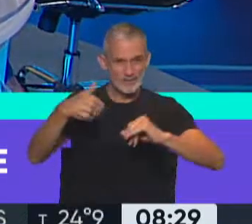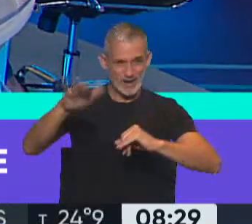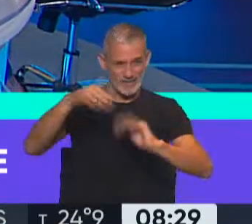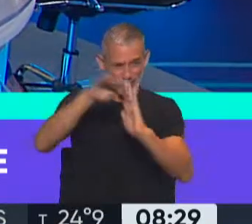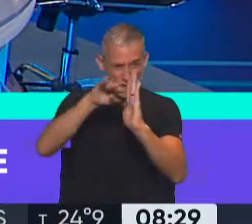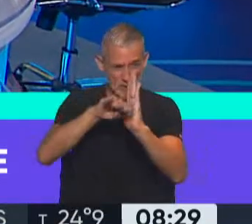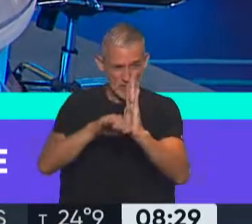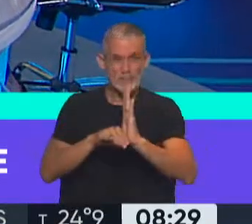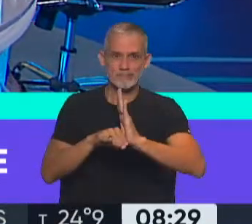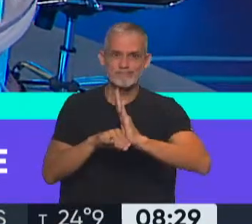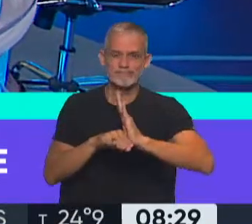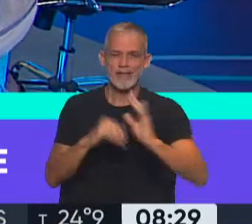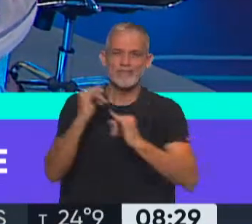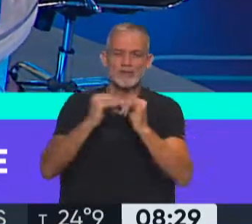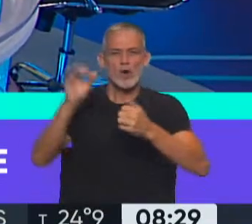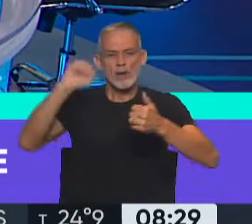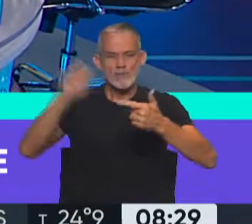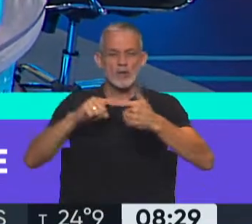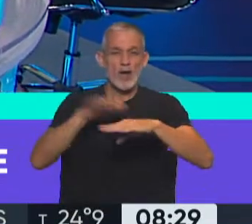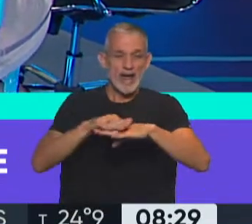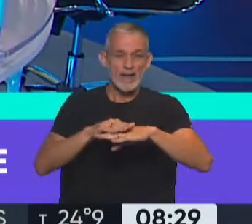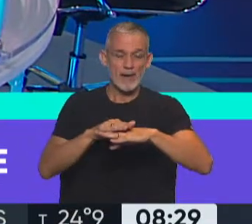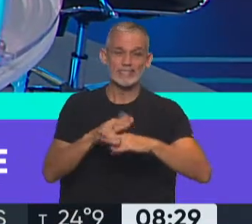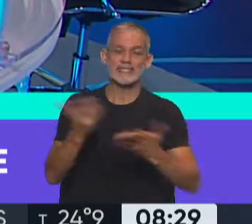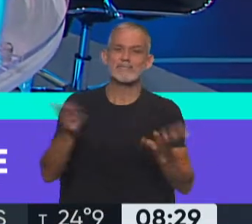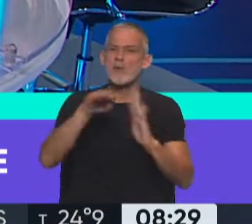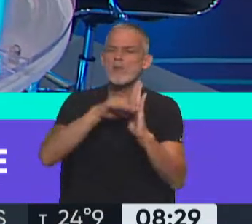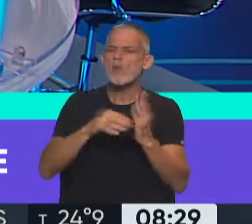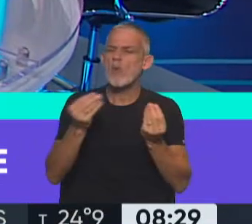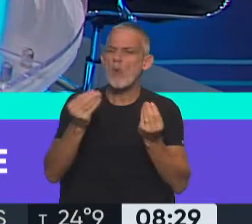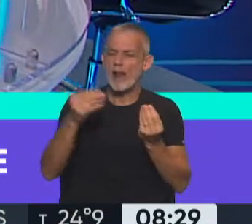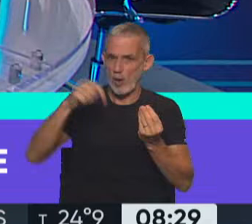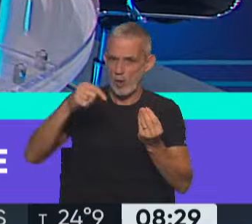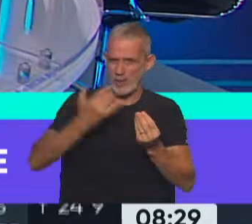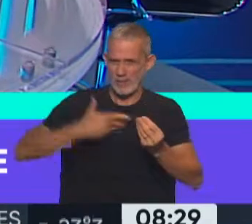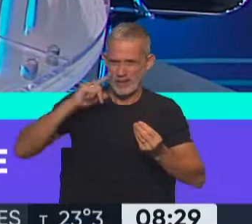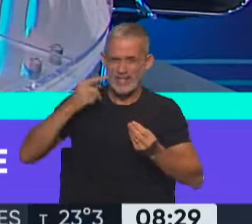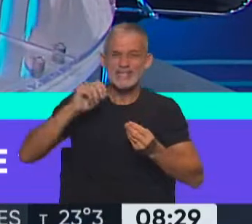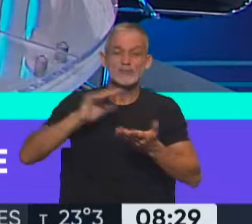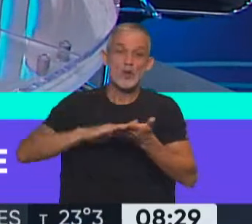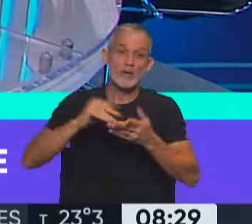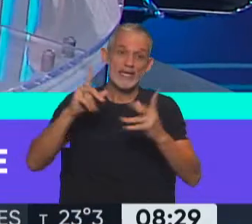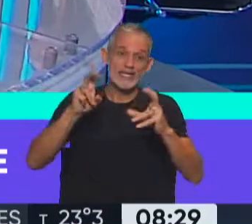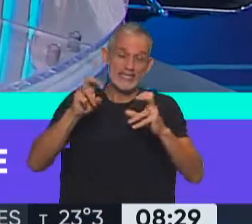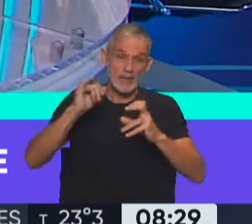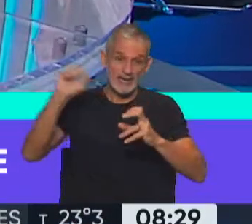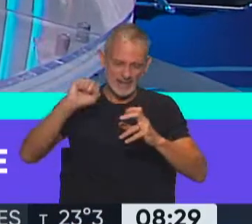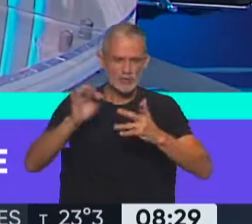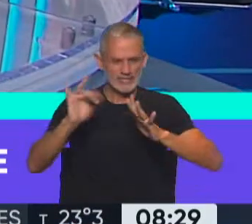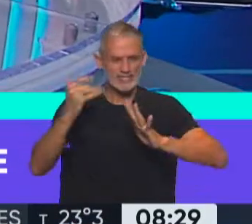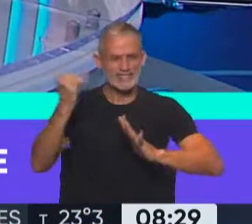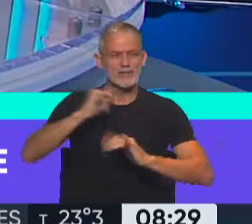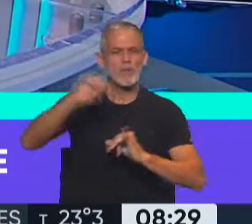viene, digo, a raíz de estos datos, inflación Sí, canasta a ver. básica. ¿Qué se podría venir hoy en materia A ver, inflacionaria? ¿se sabe algo ya? Sí, hay